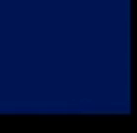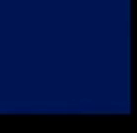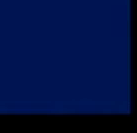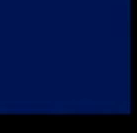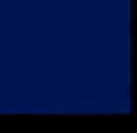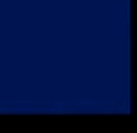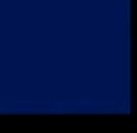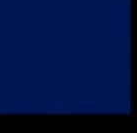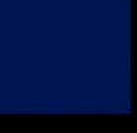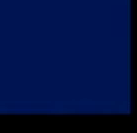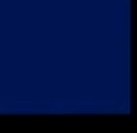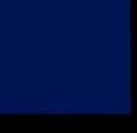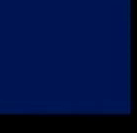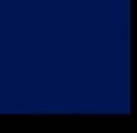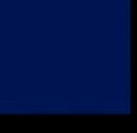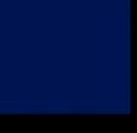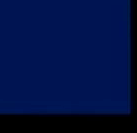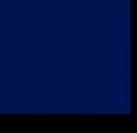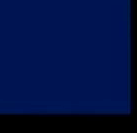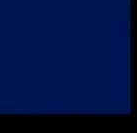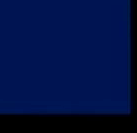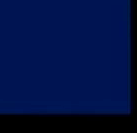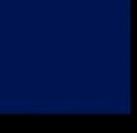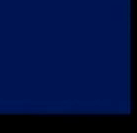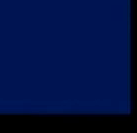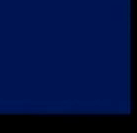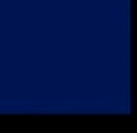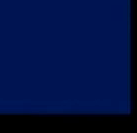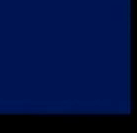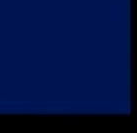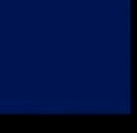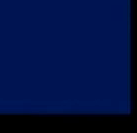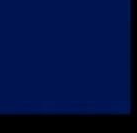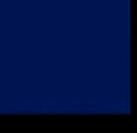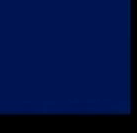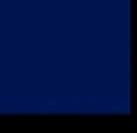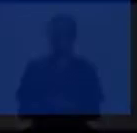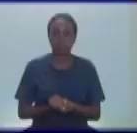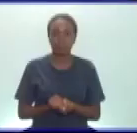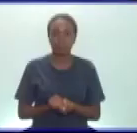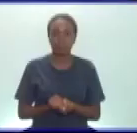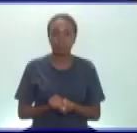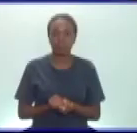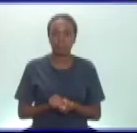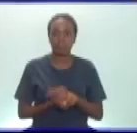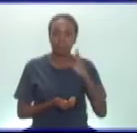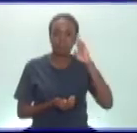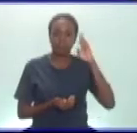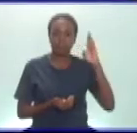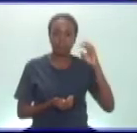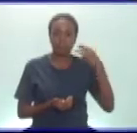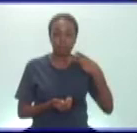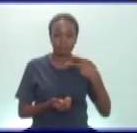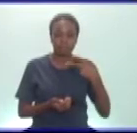a Troya y muy aborrecido por los dioses. Lo recuerdan en el Ágora, en su enfrentamiento con Agamenón,